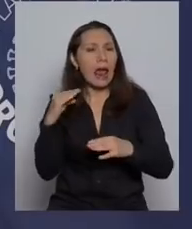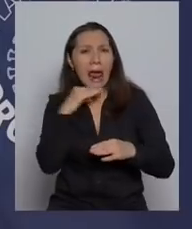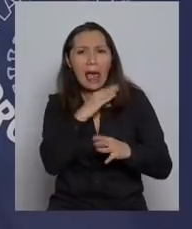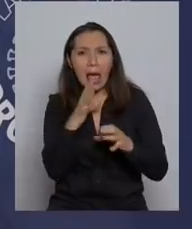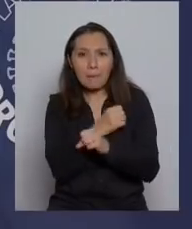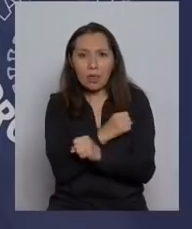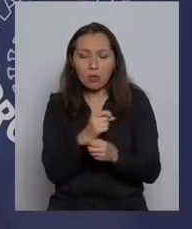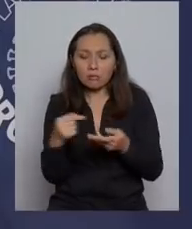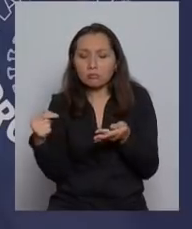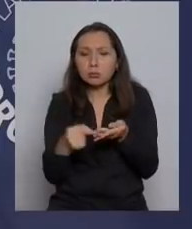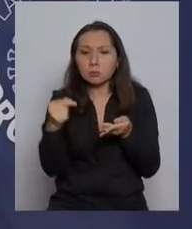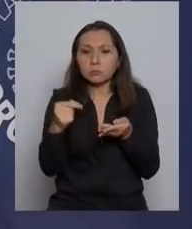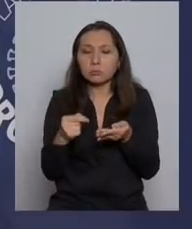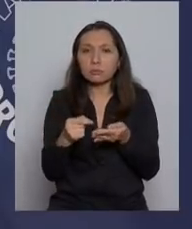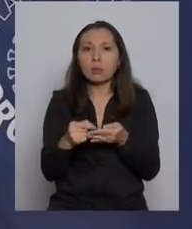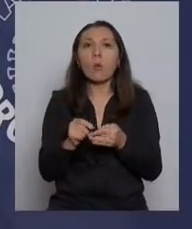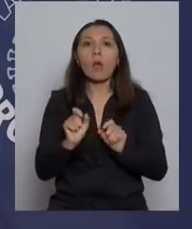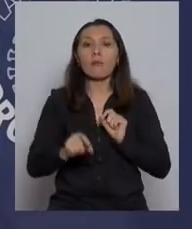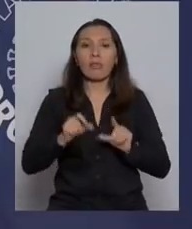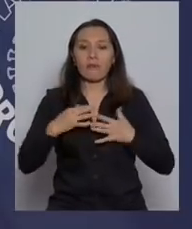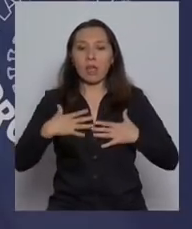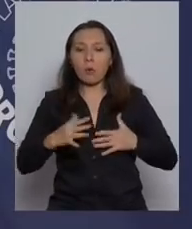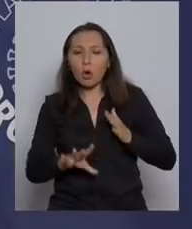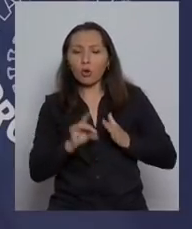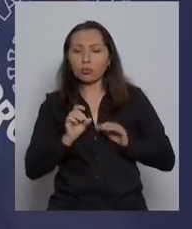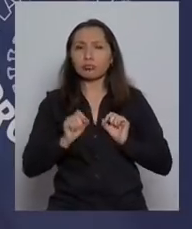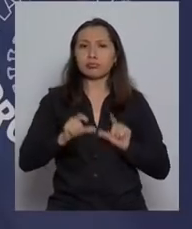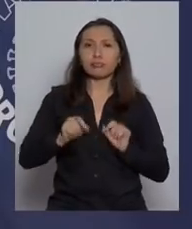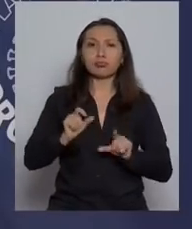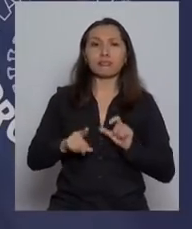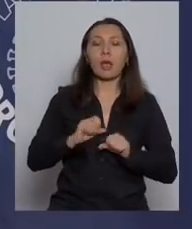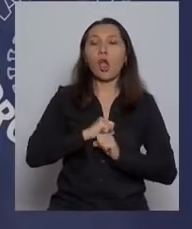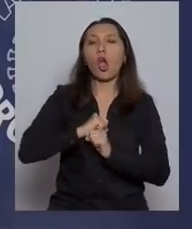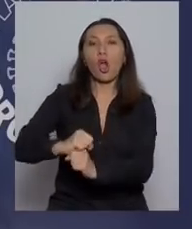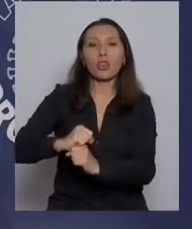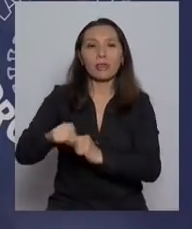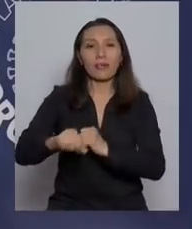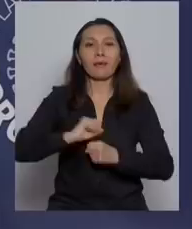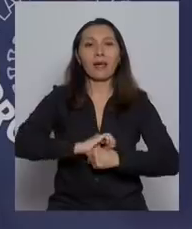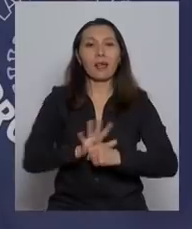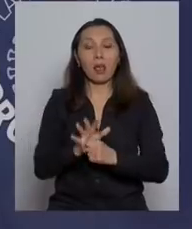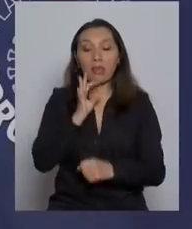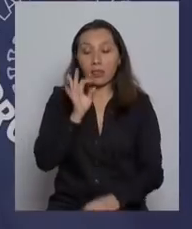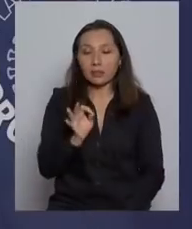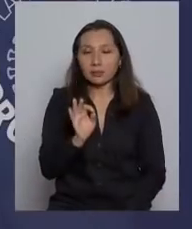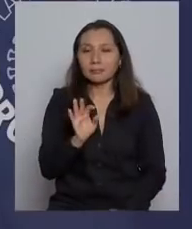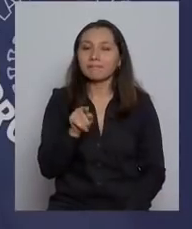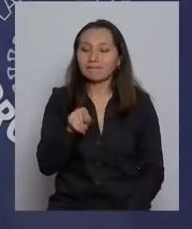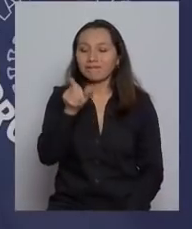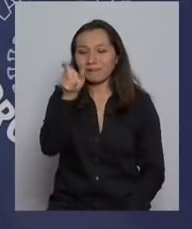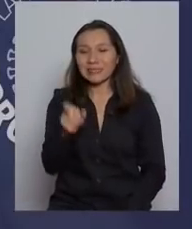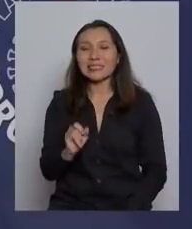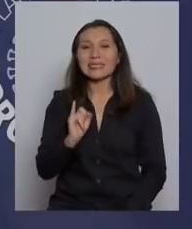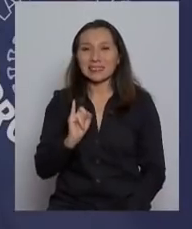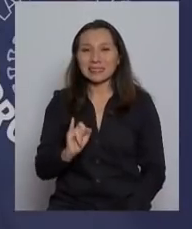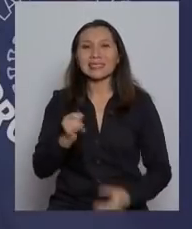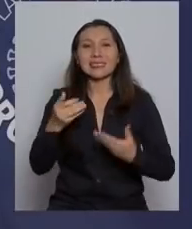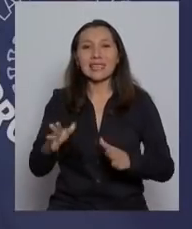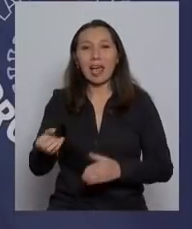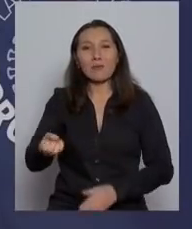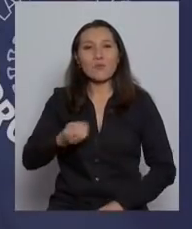rápido que detecta anticuerpos, defensas contra el virus. Y por lo tanto dice, esta persona efectivamente se